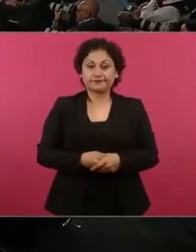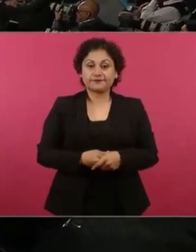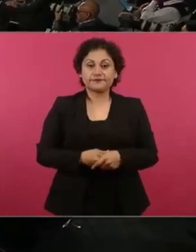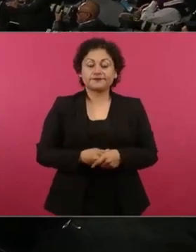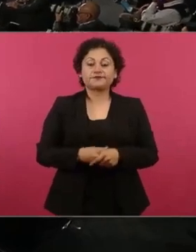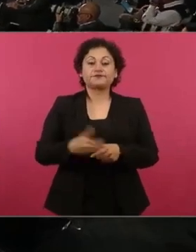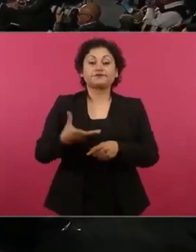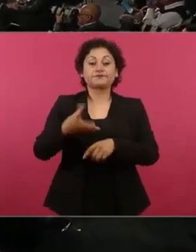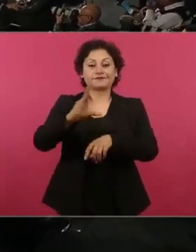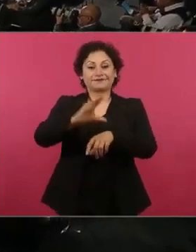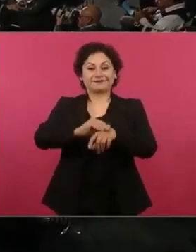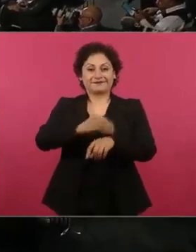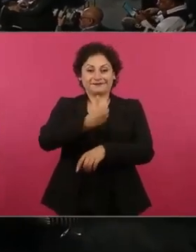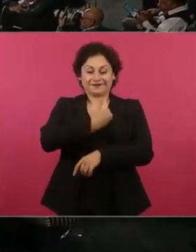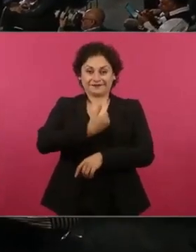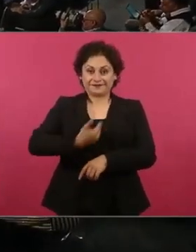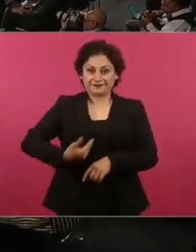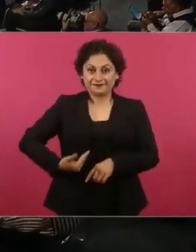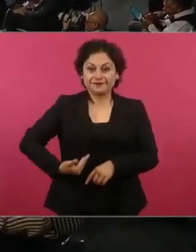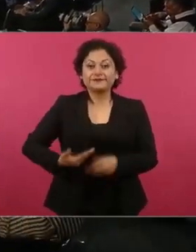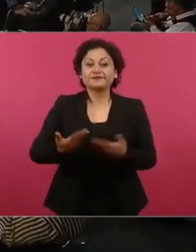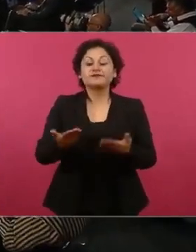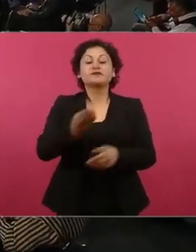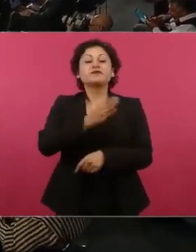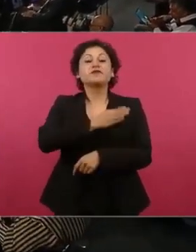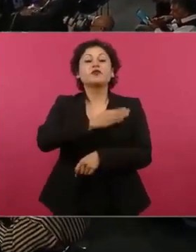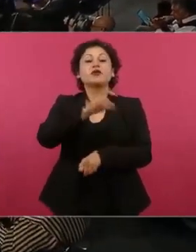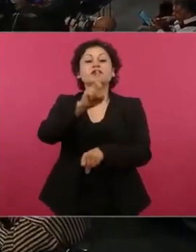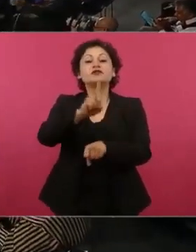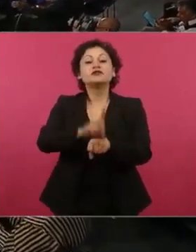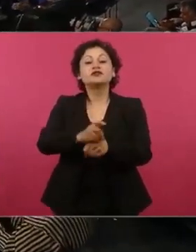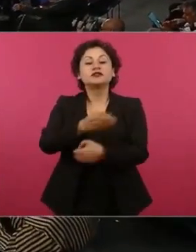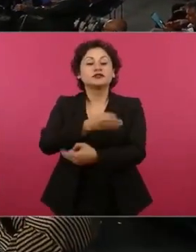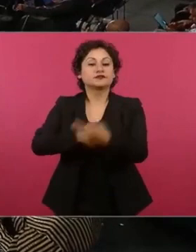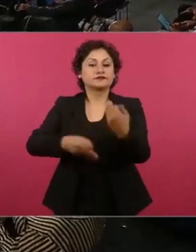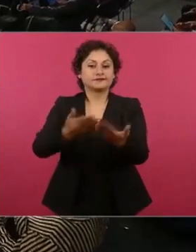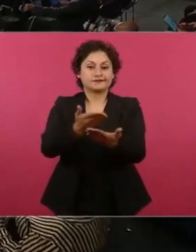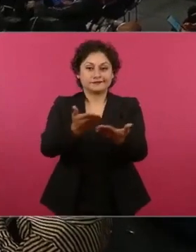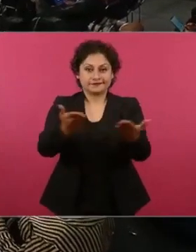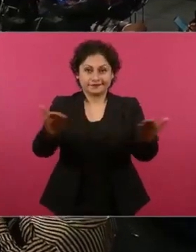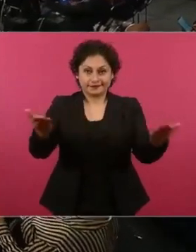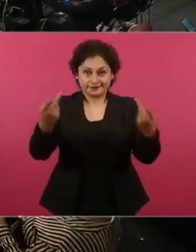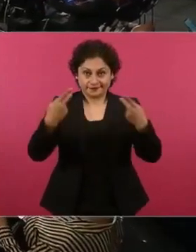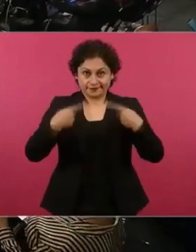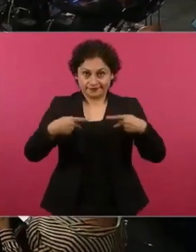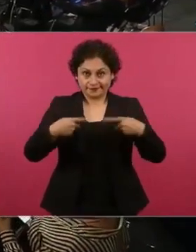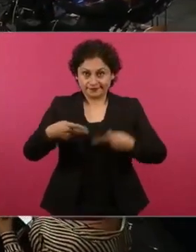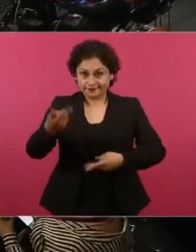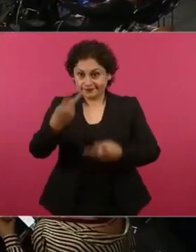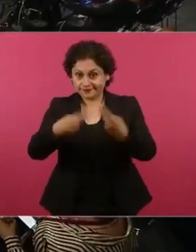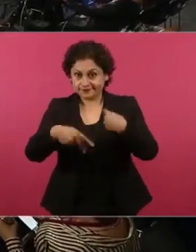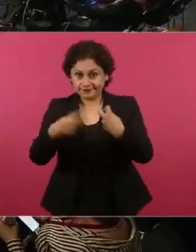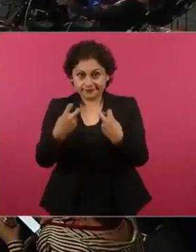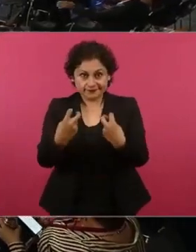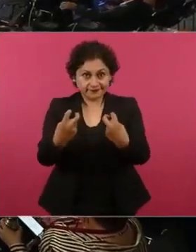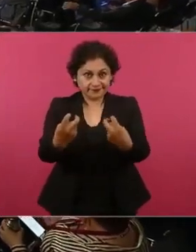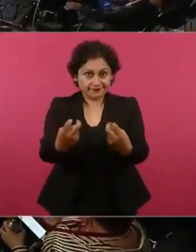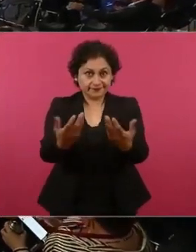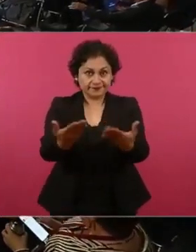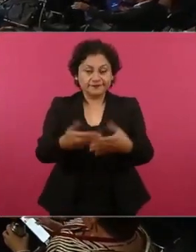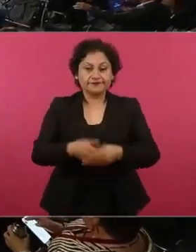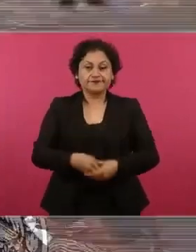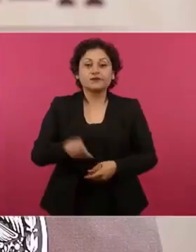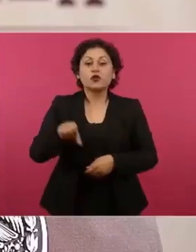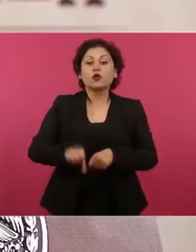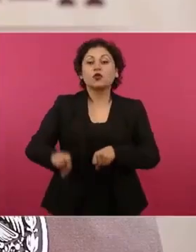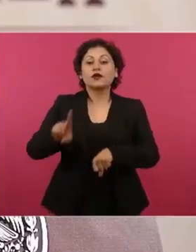Con su permiso, señor presidente. Buenos días a todas, a todos los que nos acompañan en esta rueda de prensa. Hoy es 9